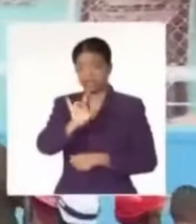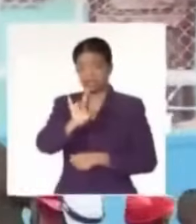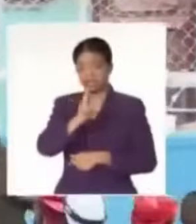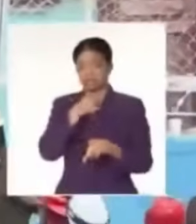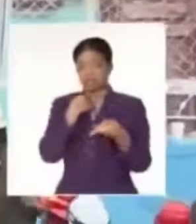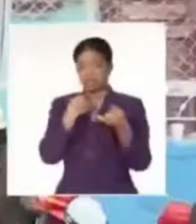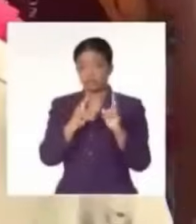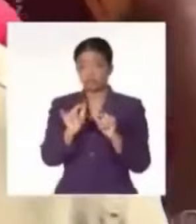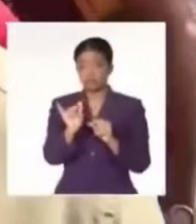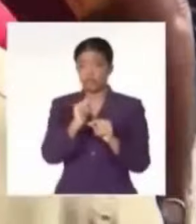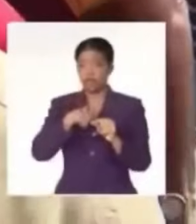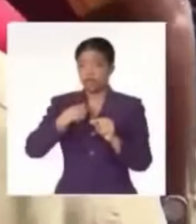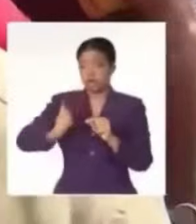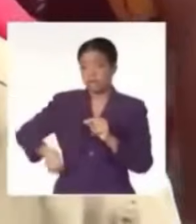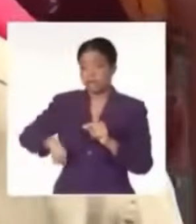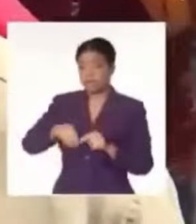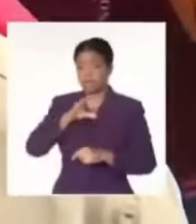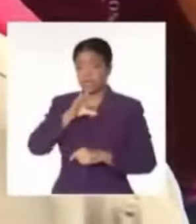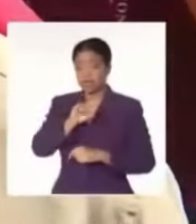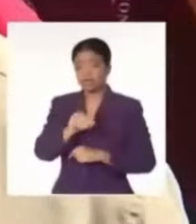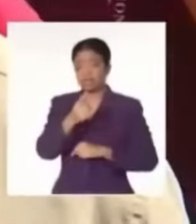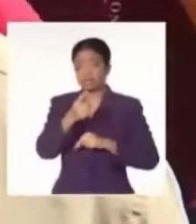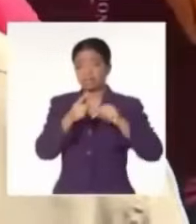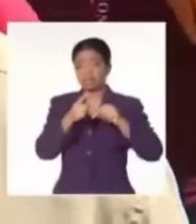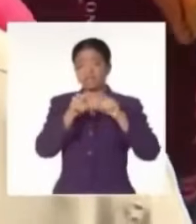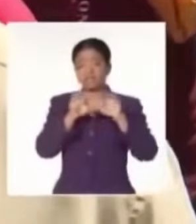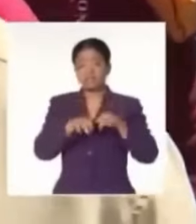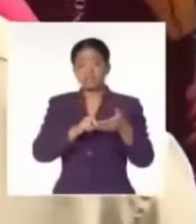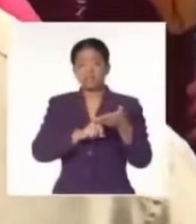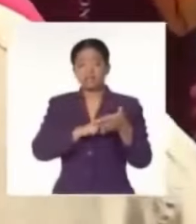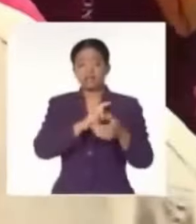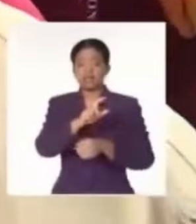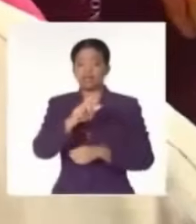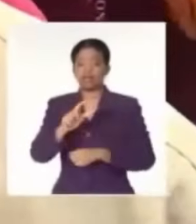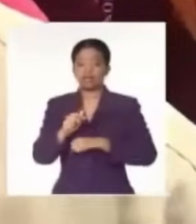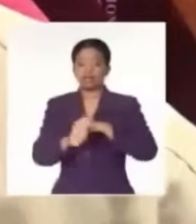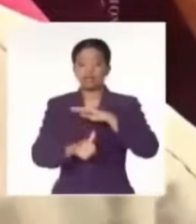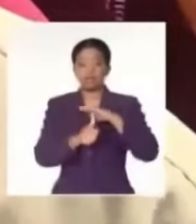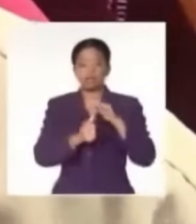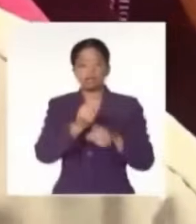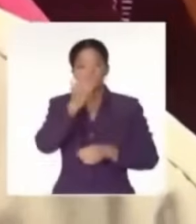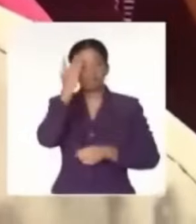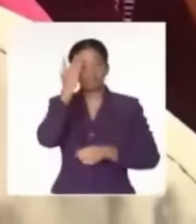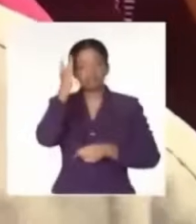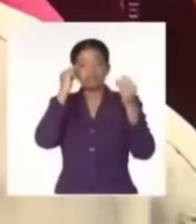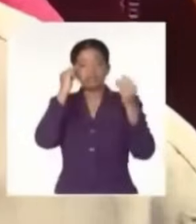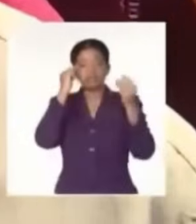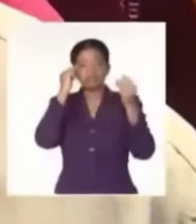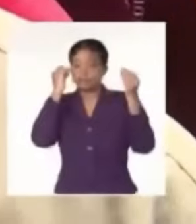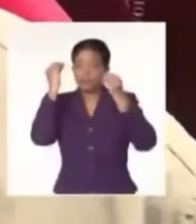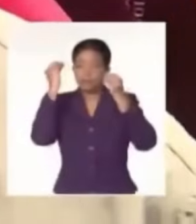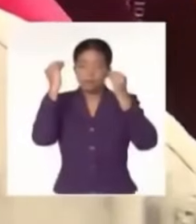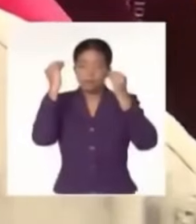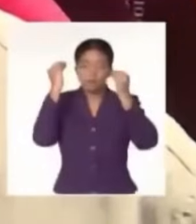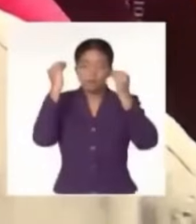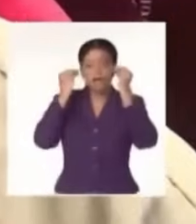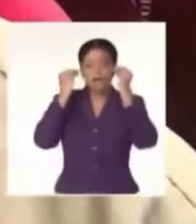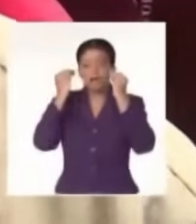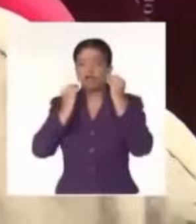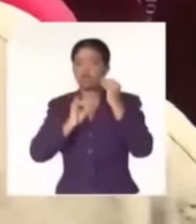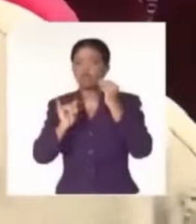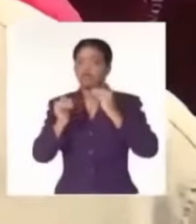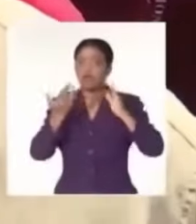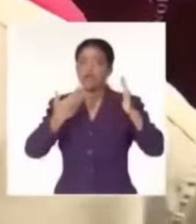manera en que el presidente y primer sec del partido el compañero Díaz canel ha estado preocupado permanentemente el compañero maral el compañero